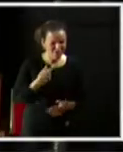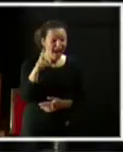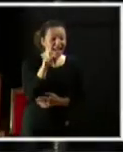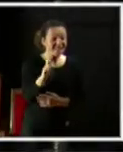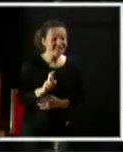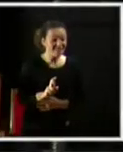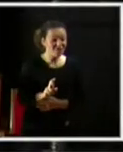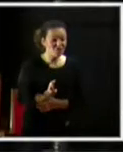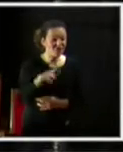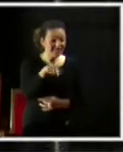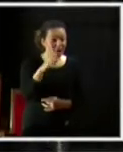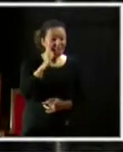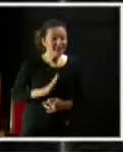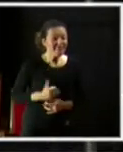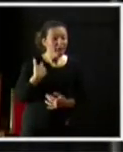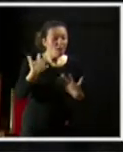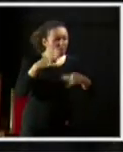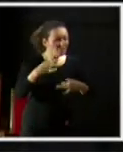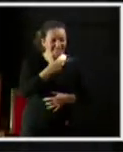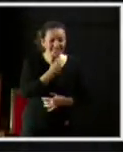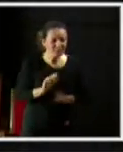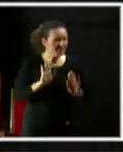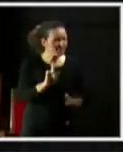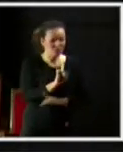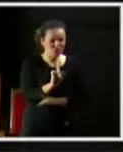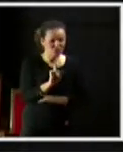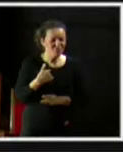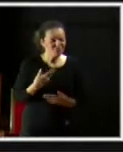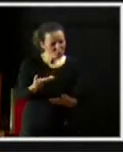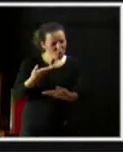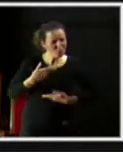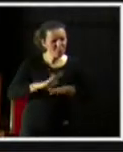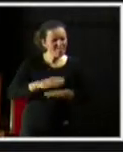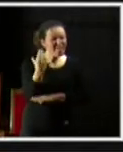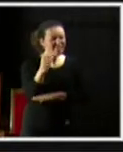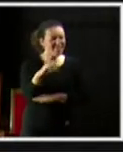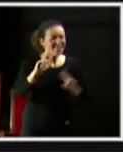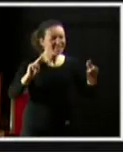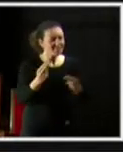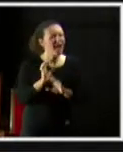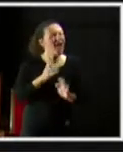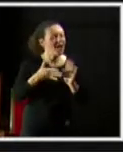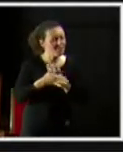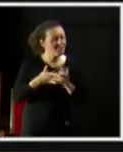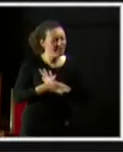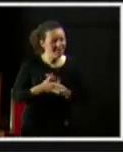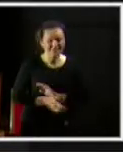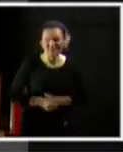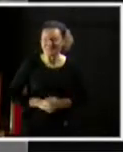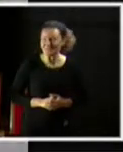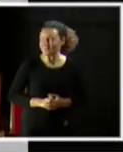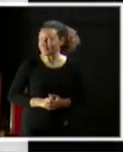concretamente parece muy simple pero nos puede dar mucho juego para que hablemos de ciencia entonces vamos a intentar utilizarlo para explicar ciencia